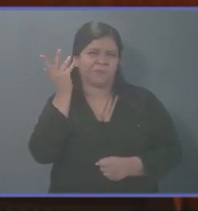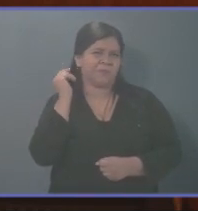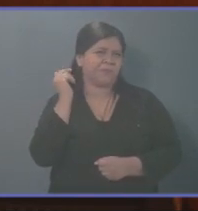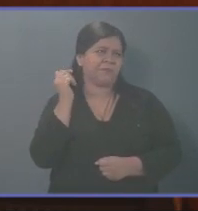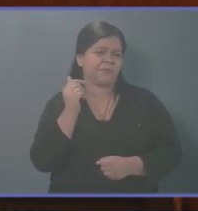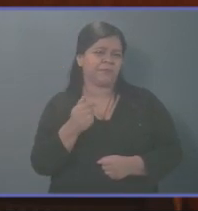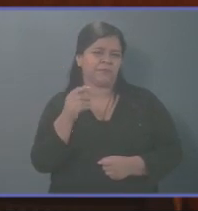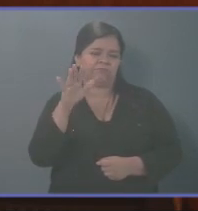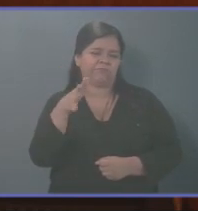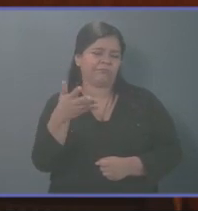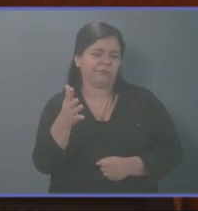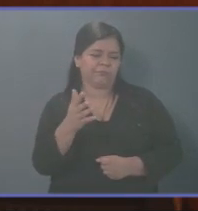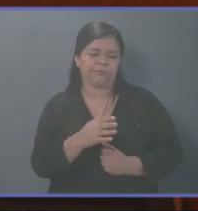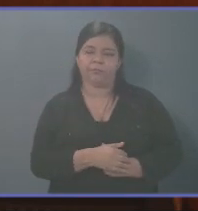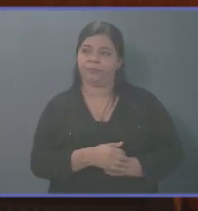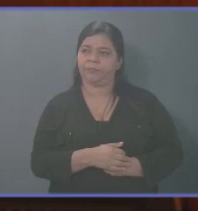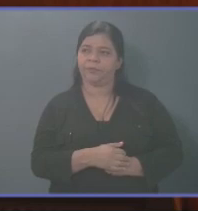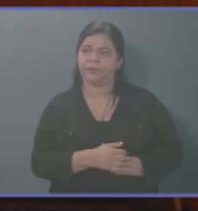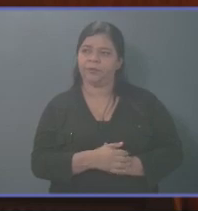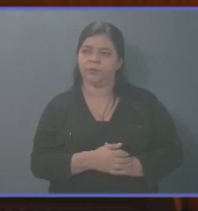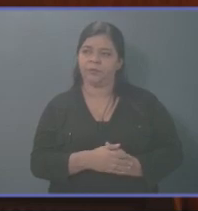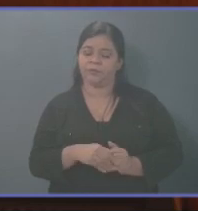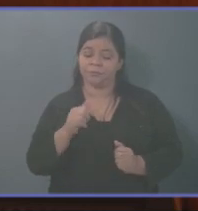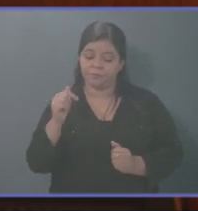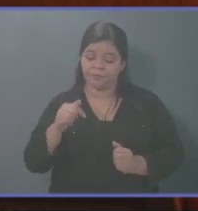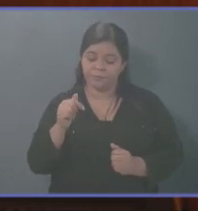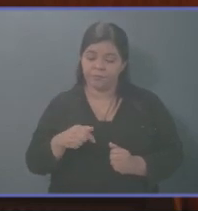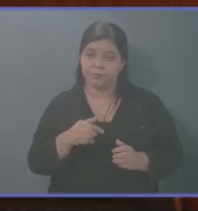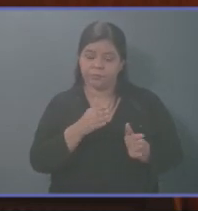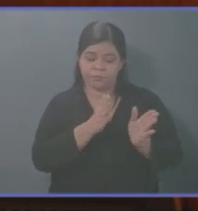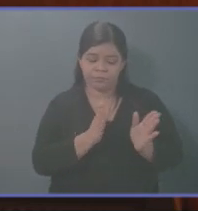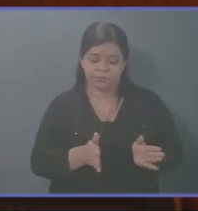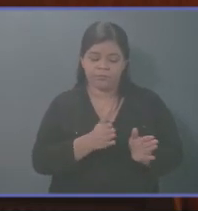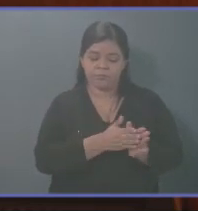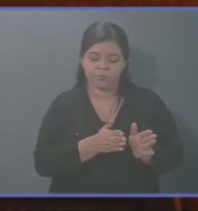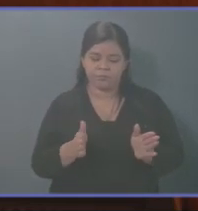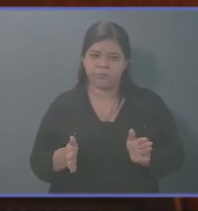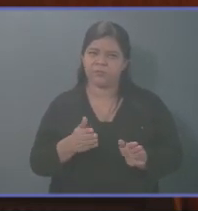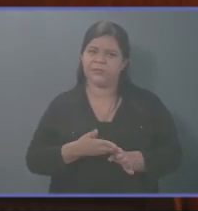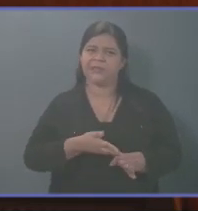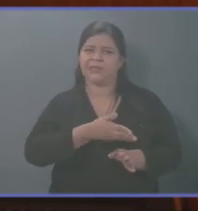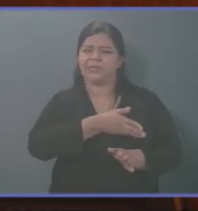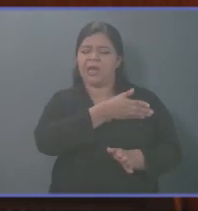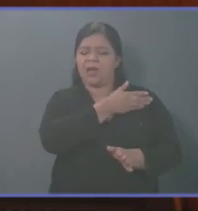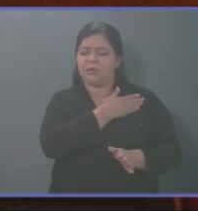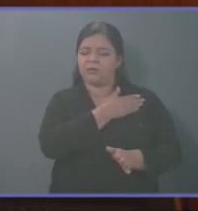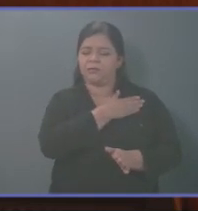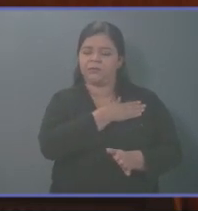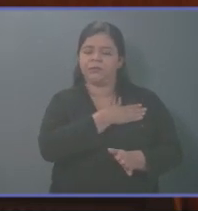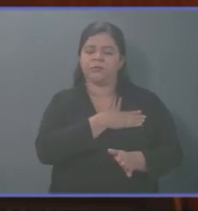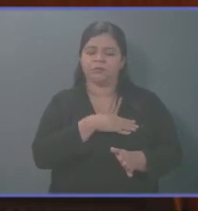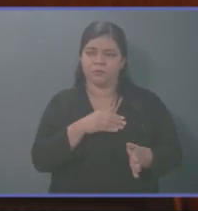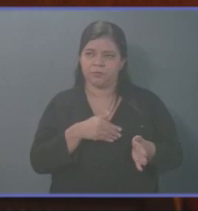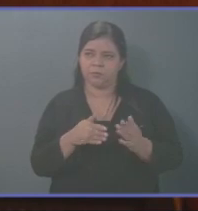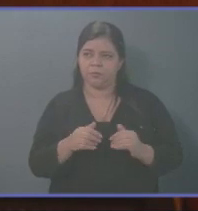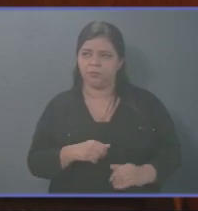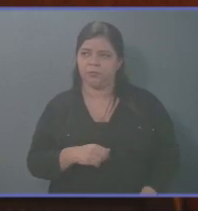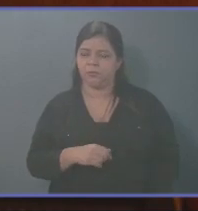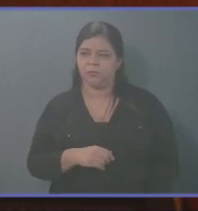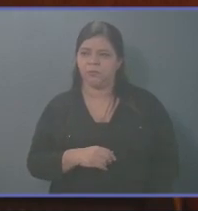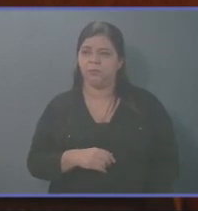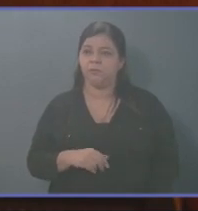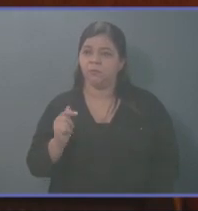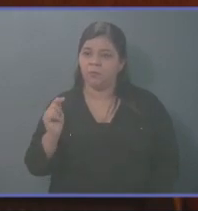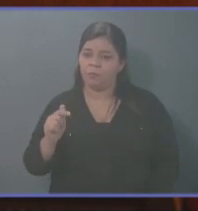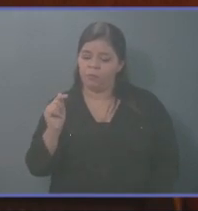desde al menos en esta legislatura y desde hace meses antes que iniciara esta legislatura. Es